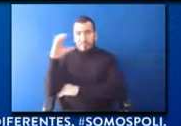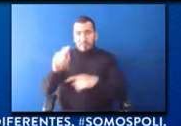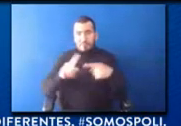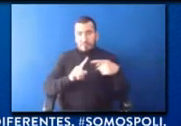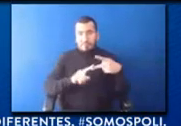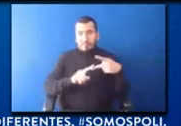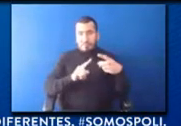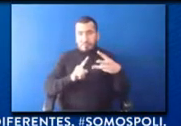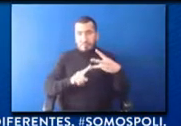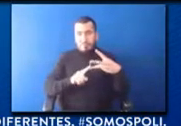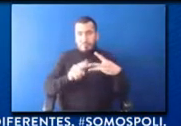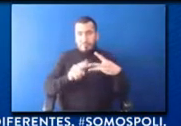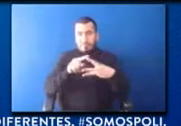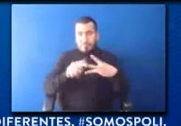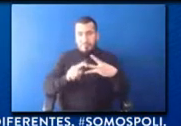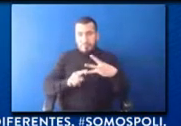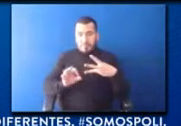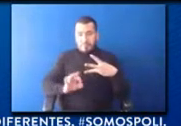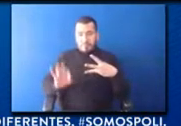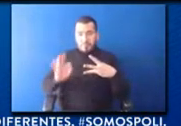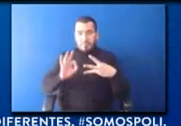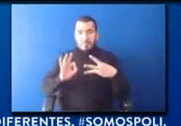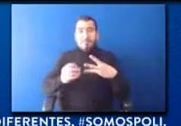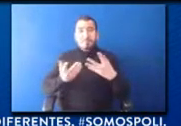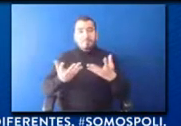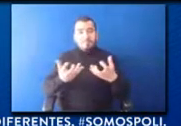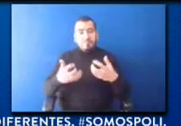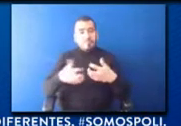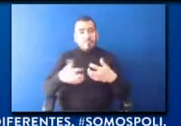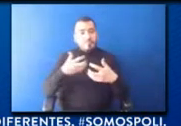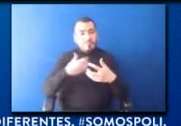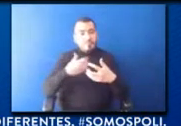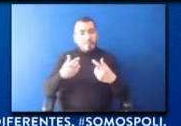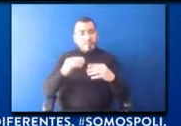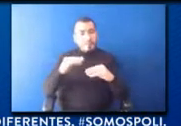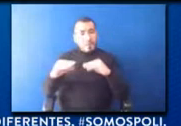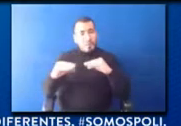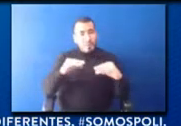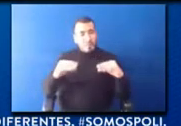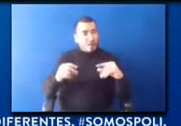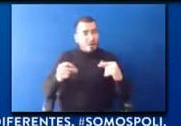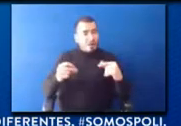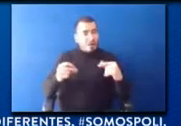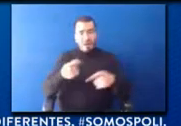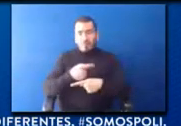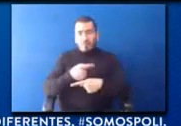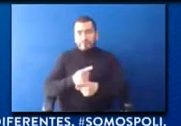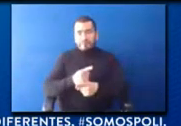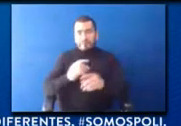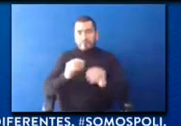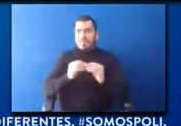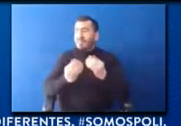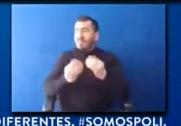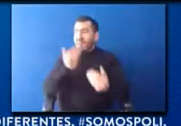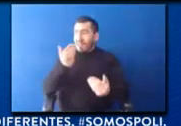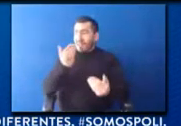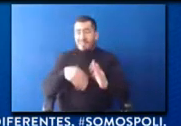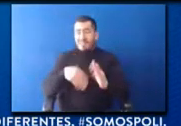es: queremos un sistema de pagos instantáneo. Fácil, barato, ojalá